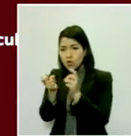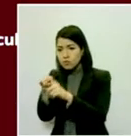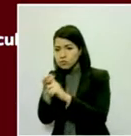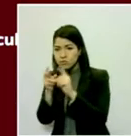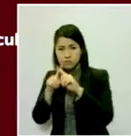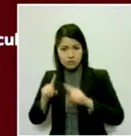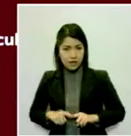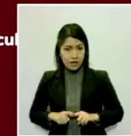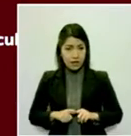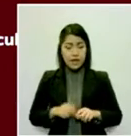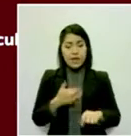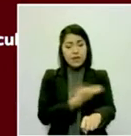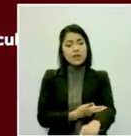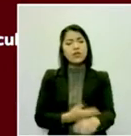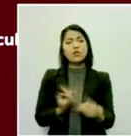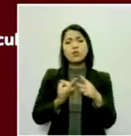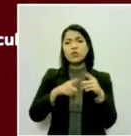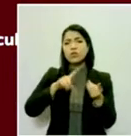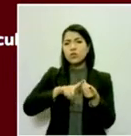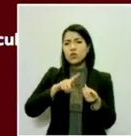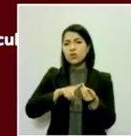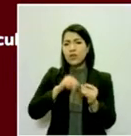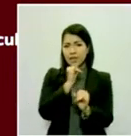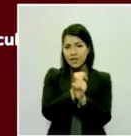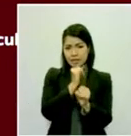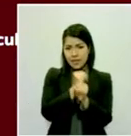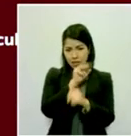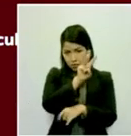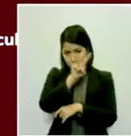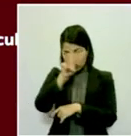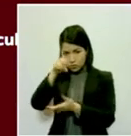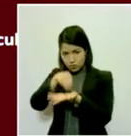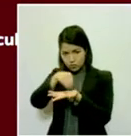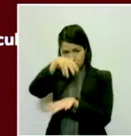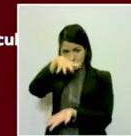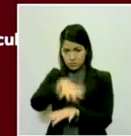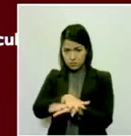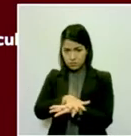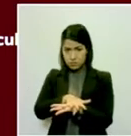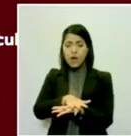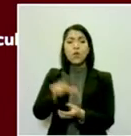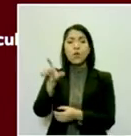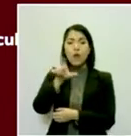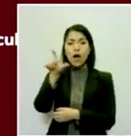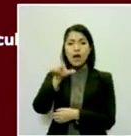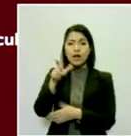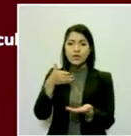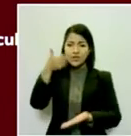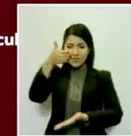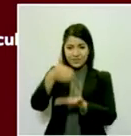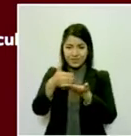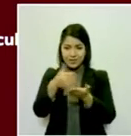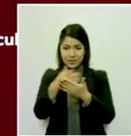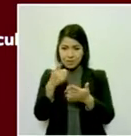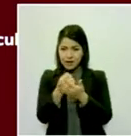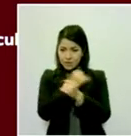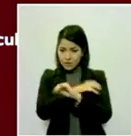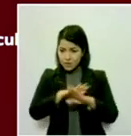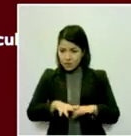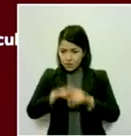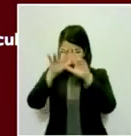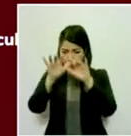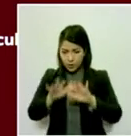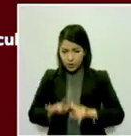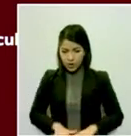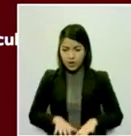inicia en un registro por internet, es para sacar una cita y para llenar ciertos requisitos en la